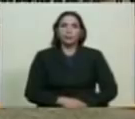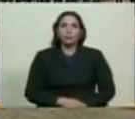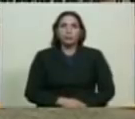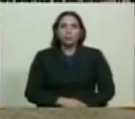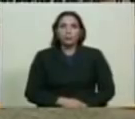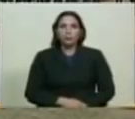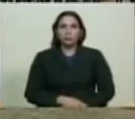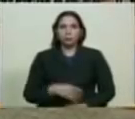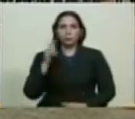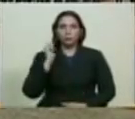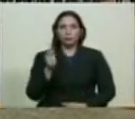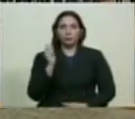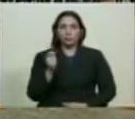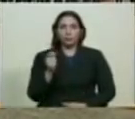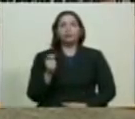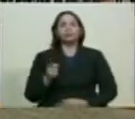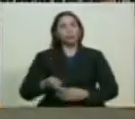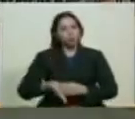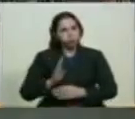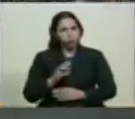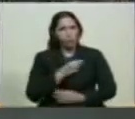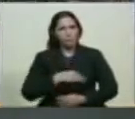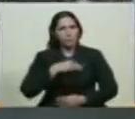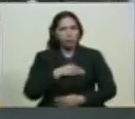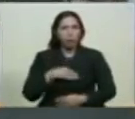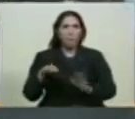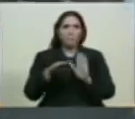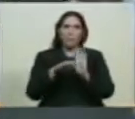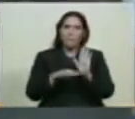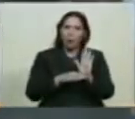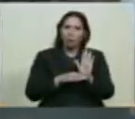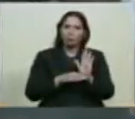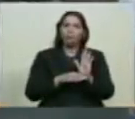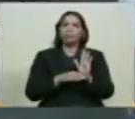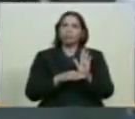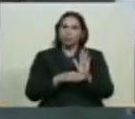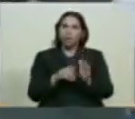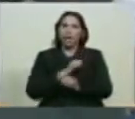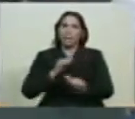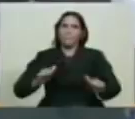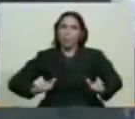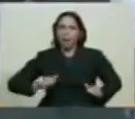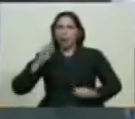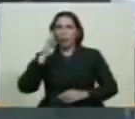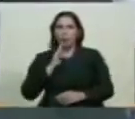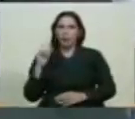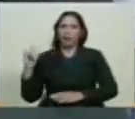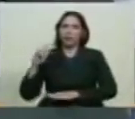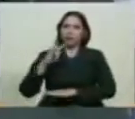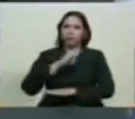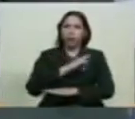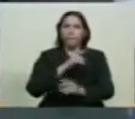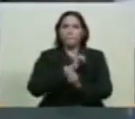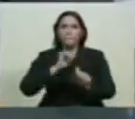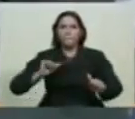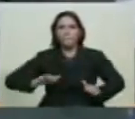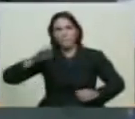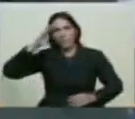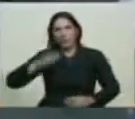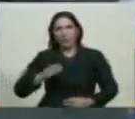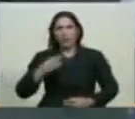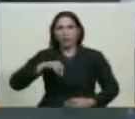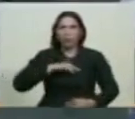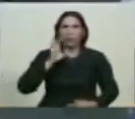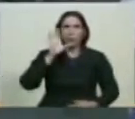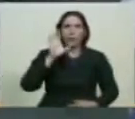por la tarea cumplida, por la misión cumplida en la Armada Bolivariana y en la aviación militar de nuestra